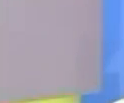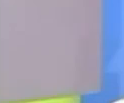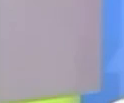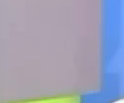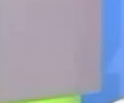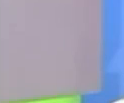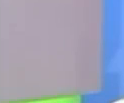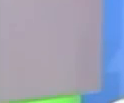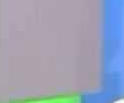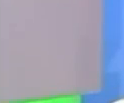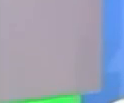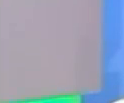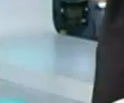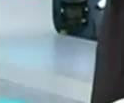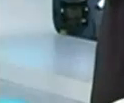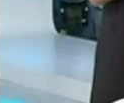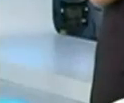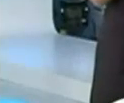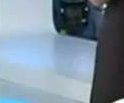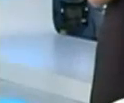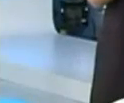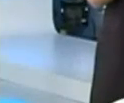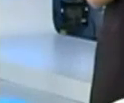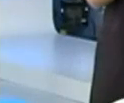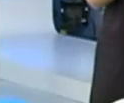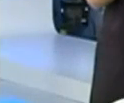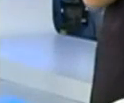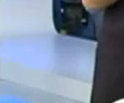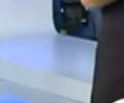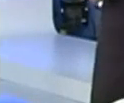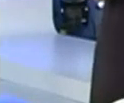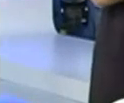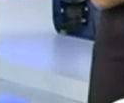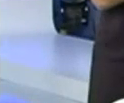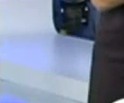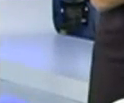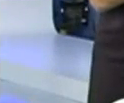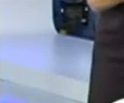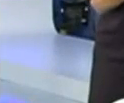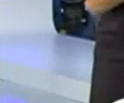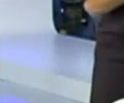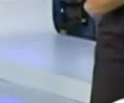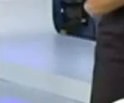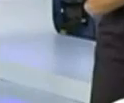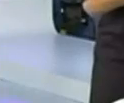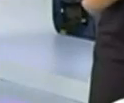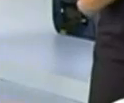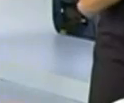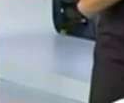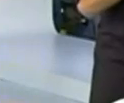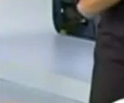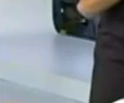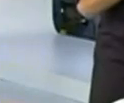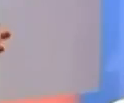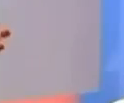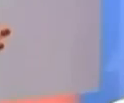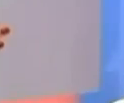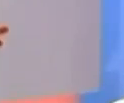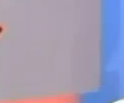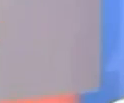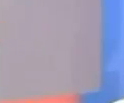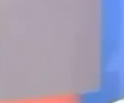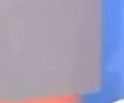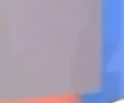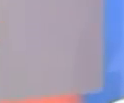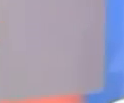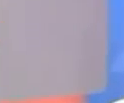oficinas comerciales de AISA, presentar una declaración jurada y allí demostrar que uno no puede pagar semejante aumento. Sí, tal cual.